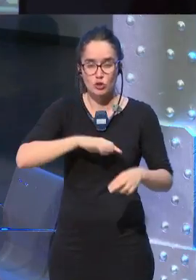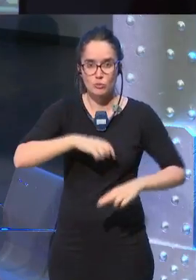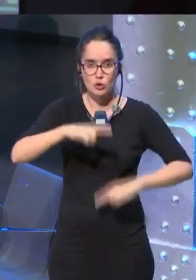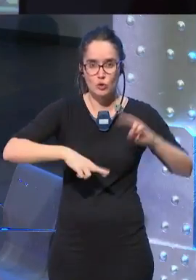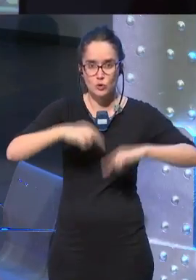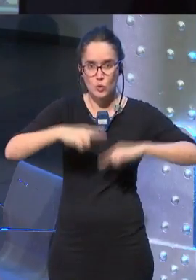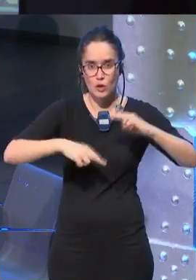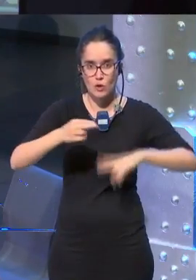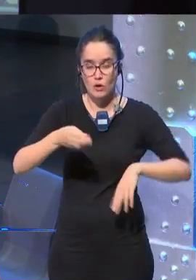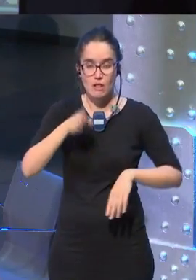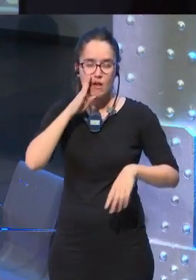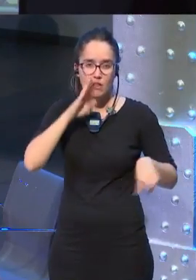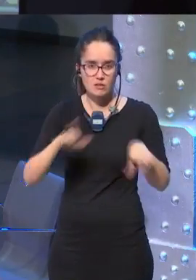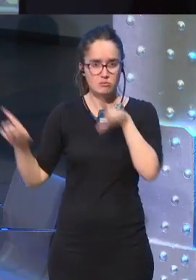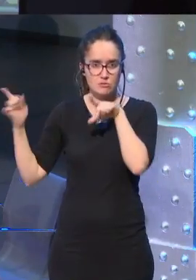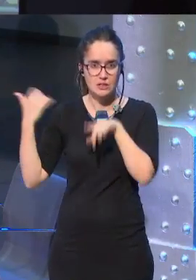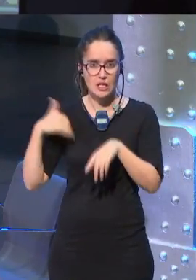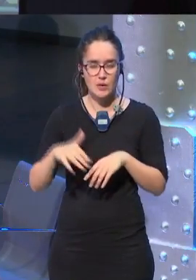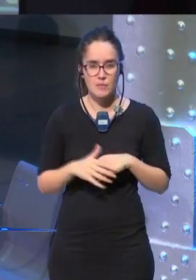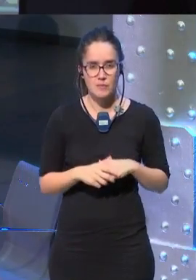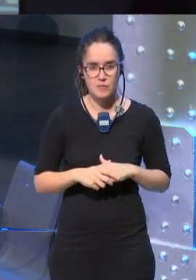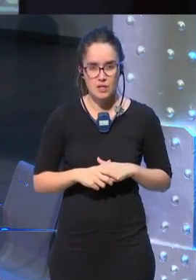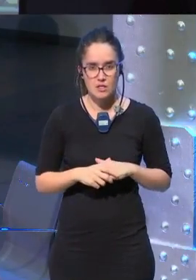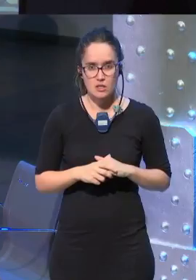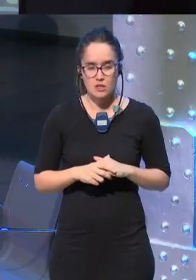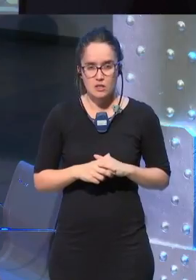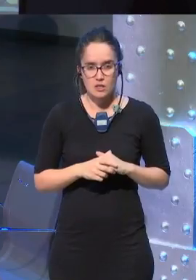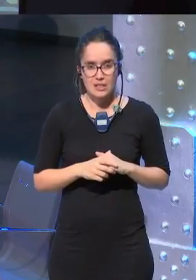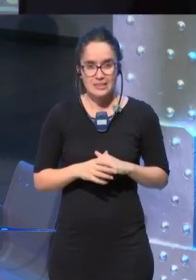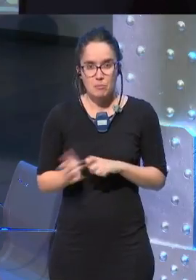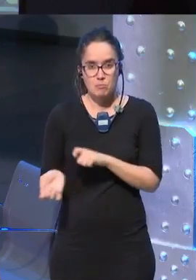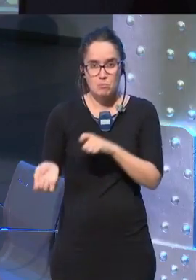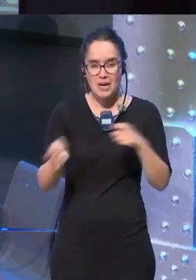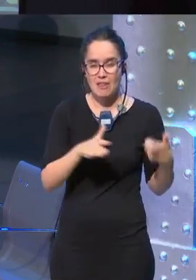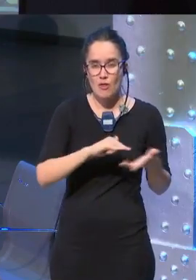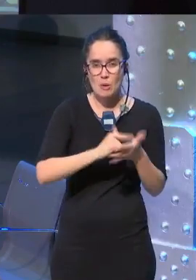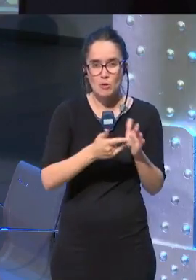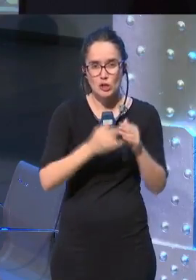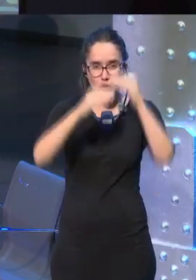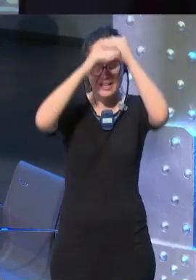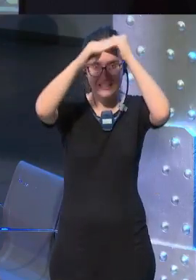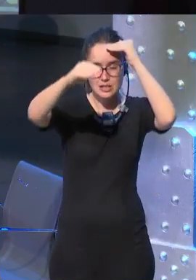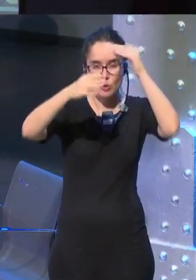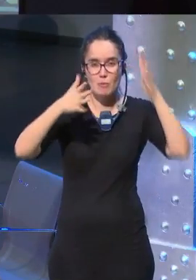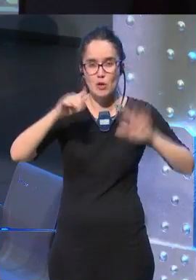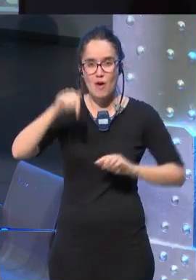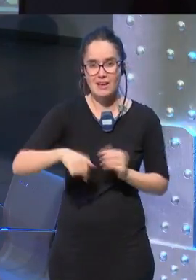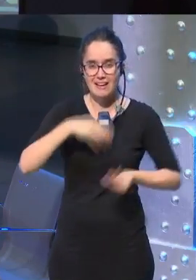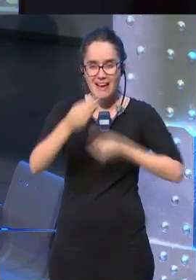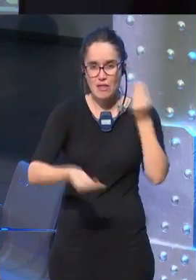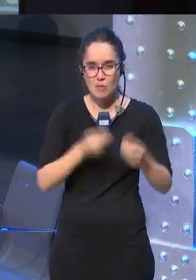construido, que yo os he enseñado antes. Es parecido al proyecto del techo, pero aquí lo que